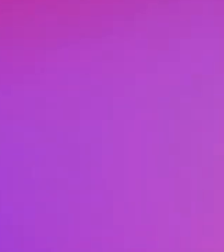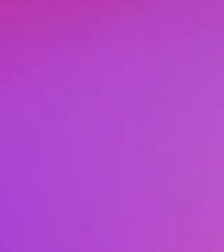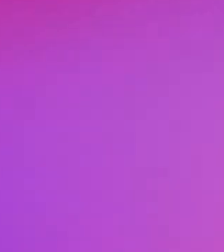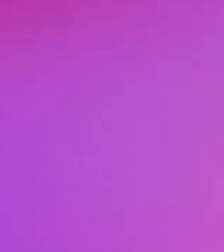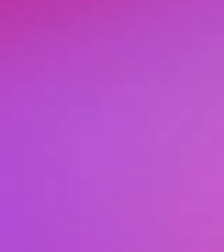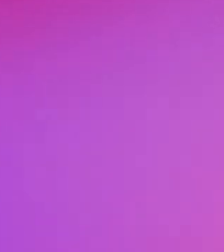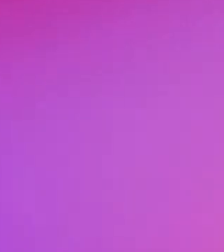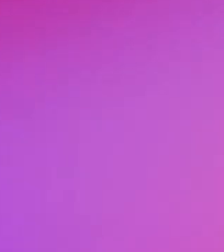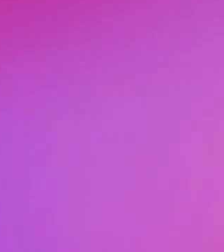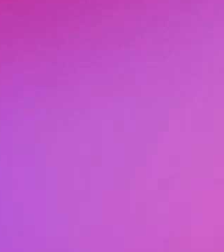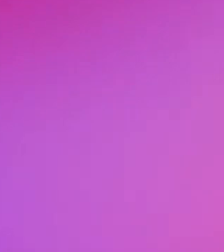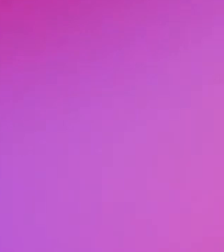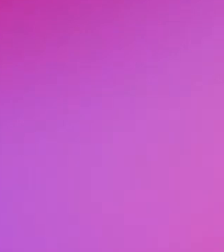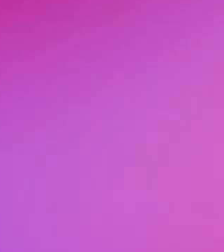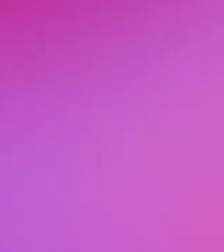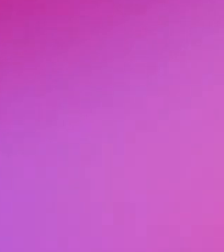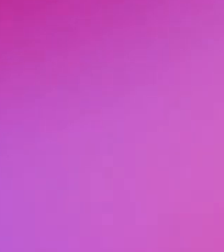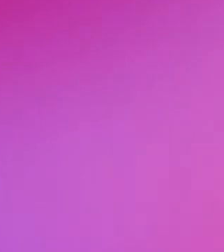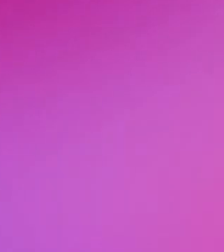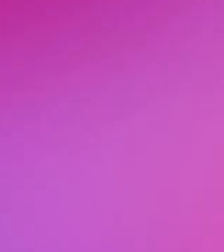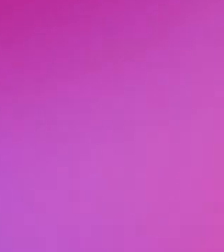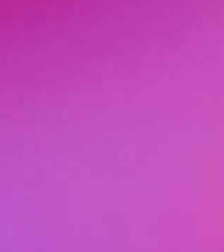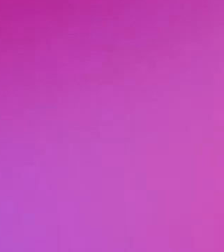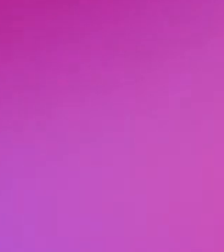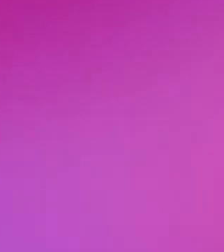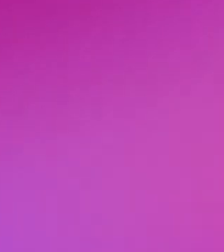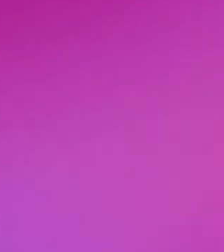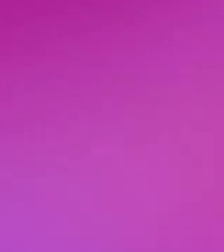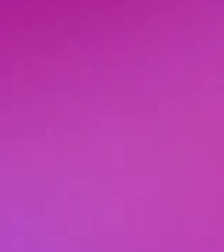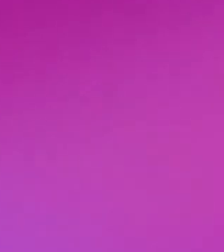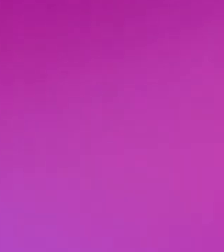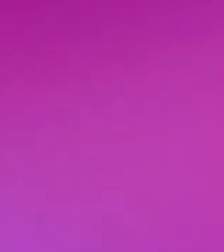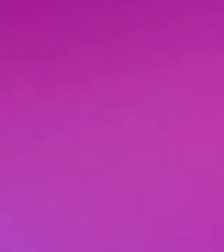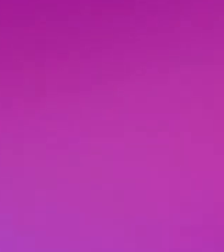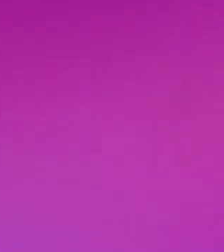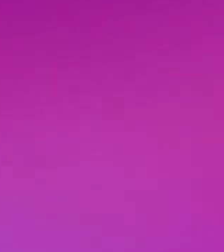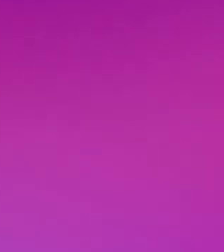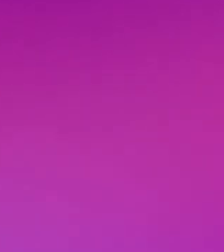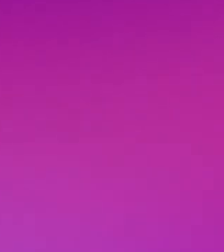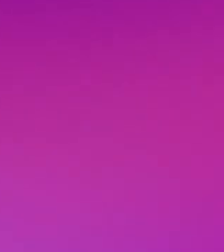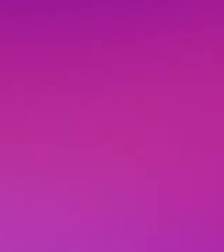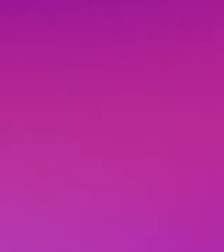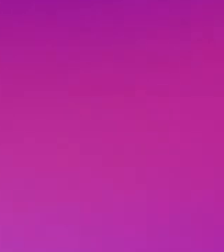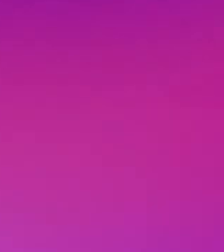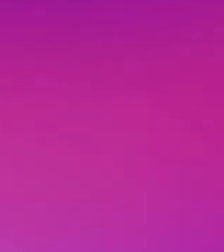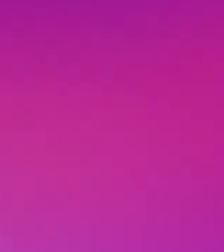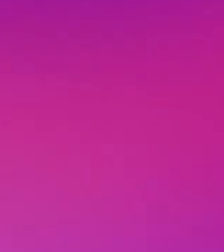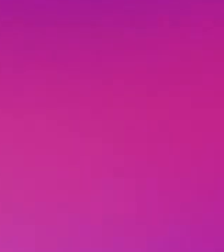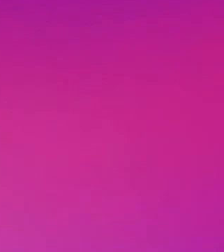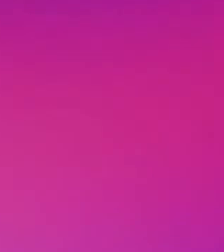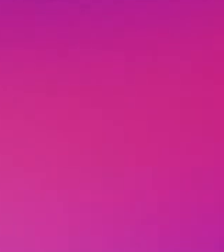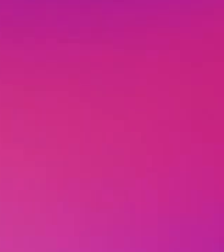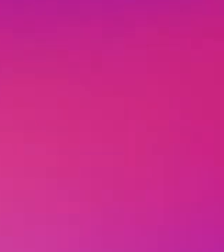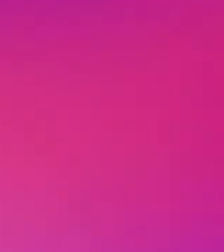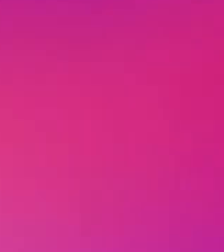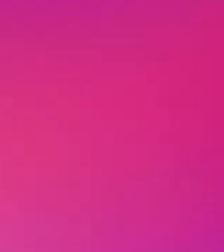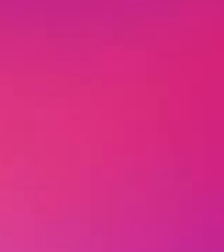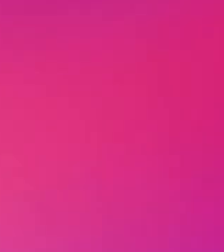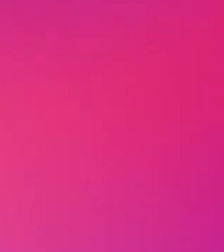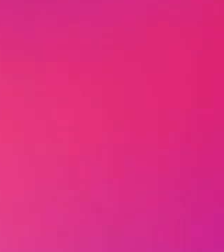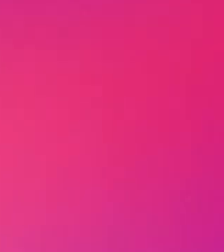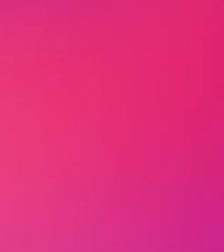ayuda, llama al Centro de Apoyo Pedagógico a Distancia. El número de teléfono para secundaria es el 55